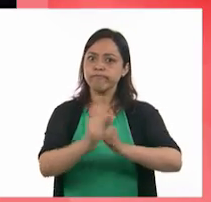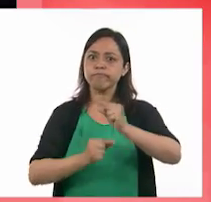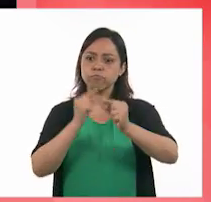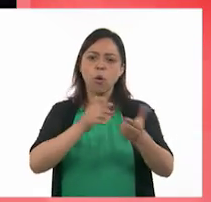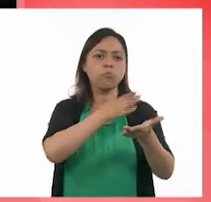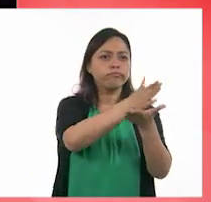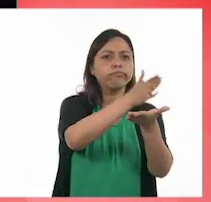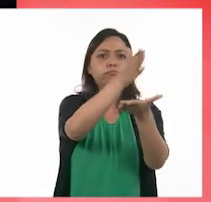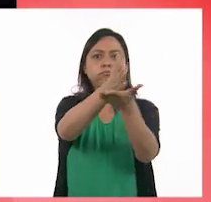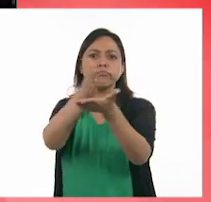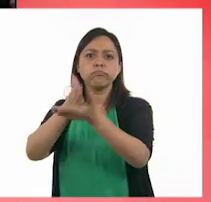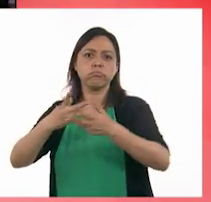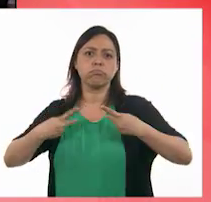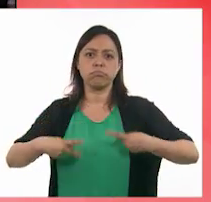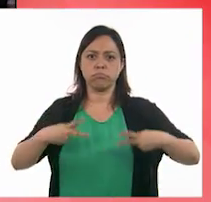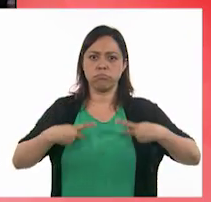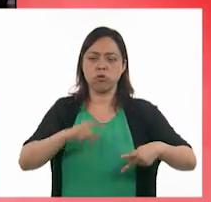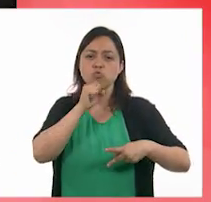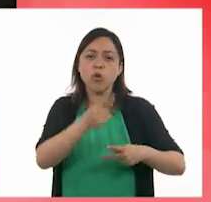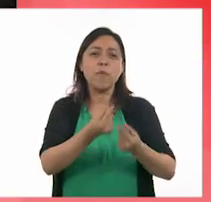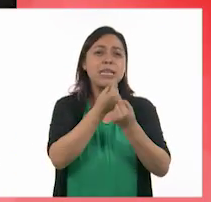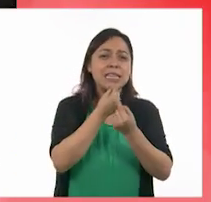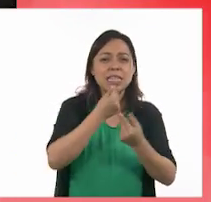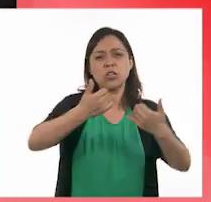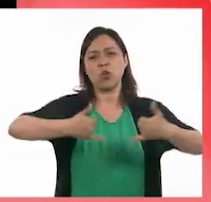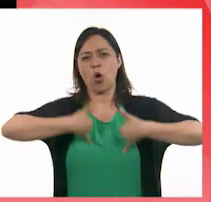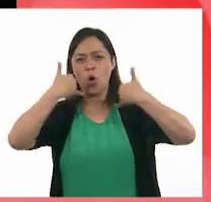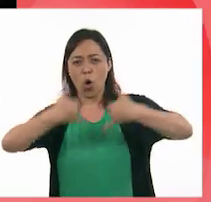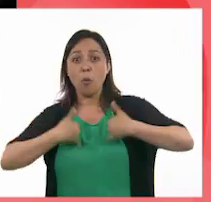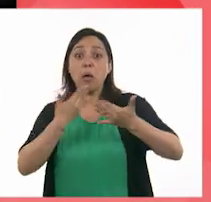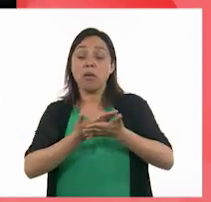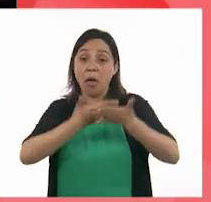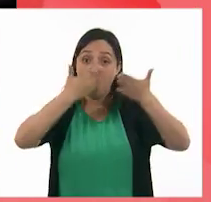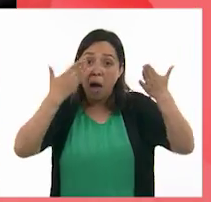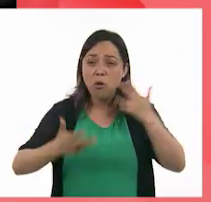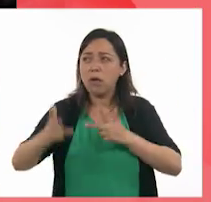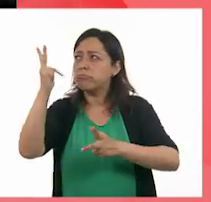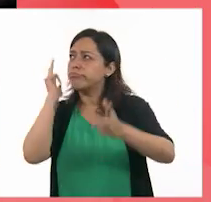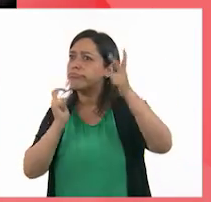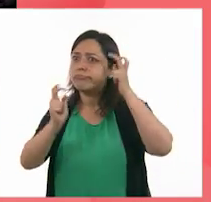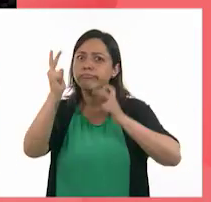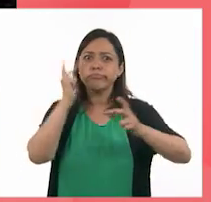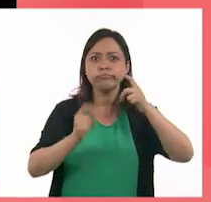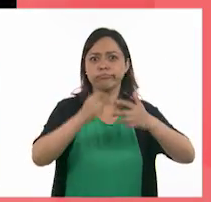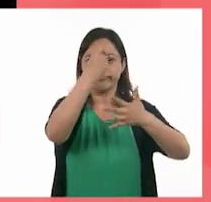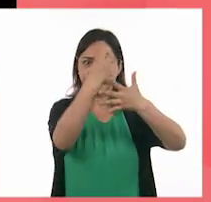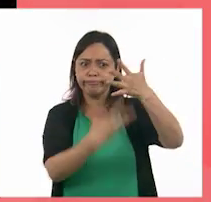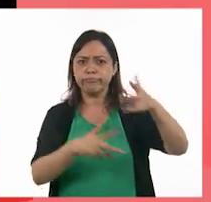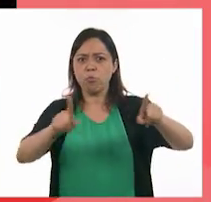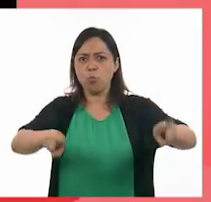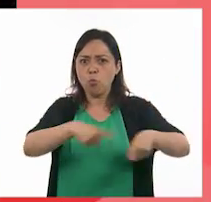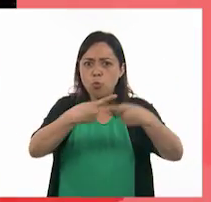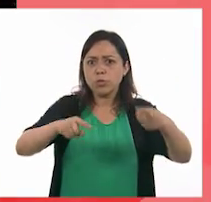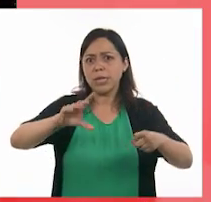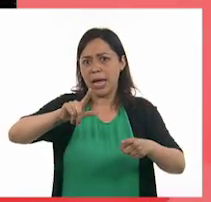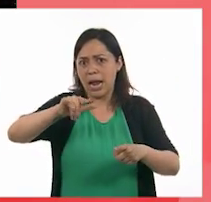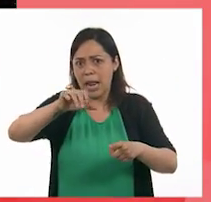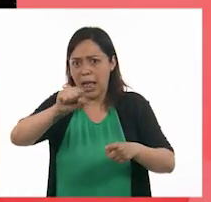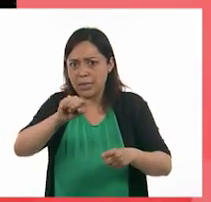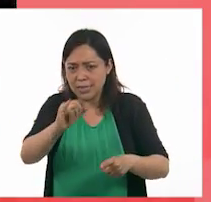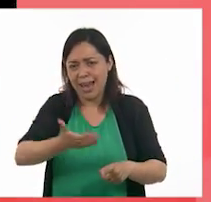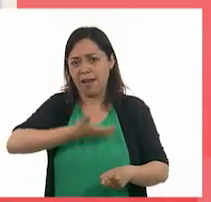nuevos públicos de niños y de jóvenes que ahora escuchan un repertorio de música clásica, les gusta